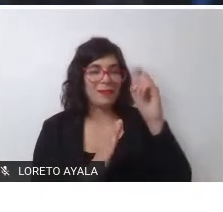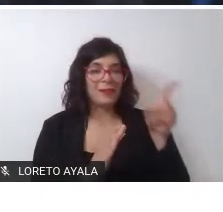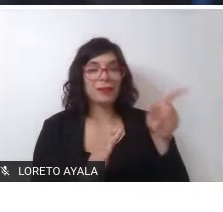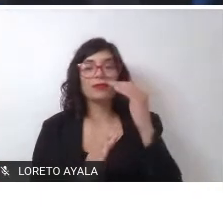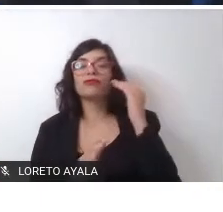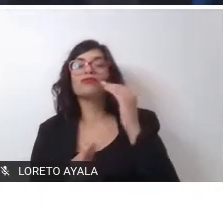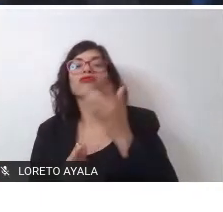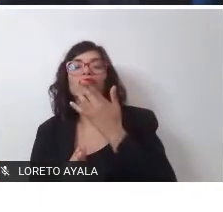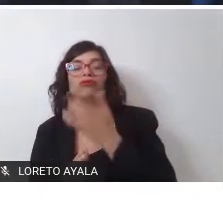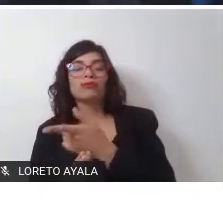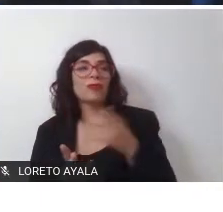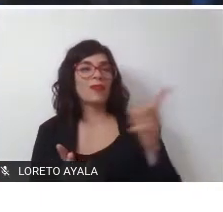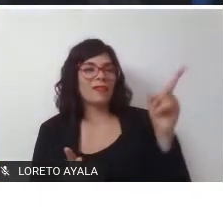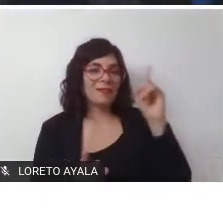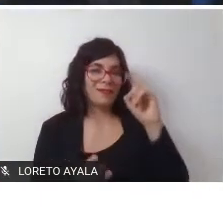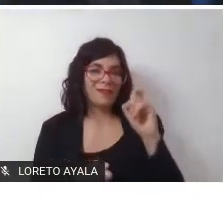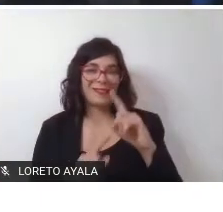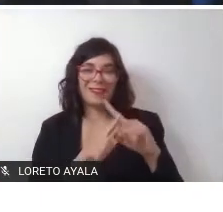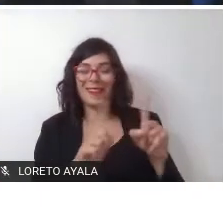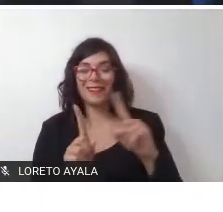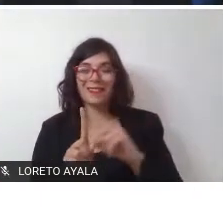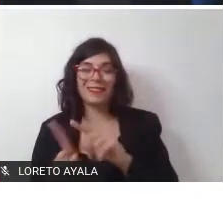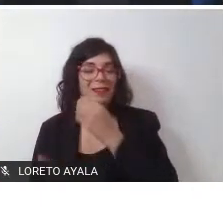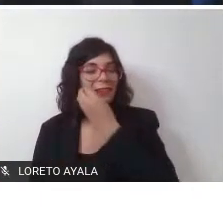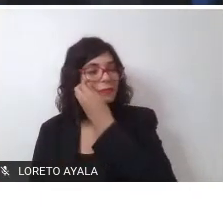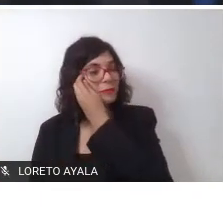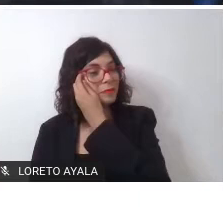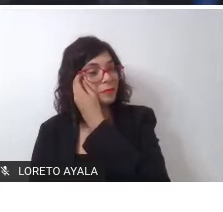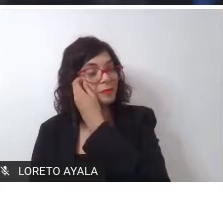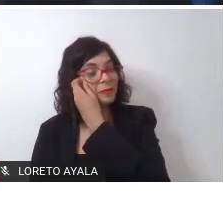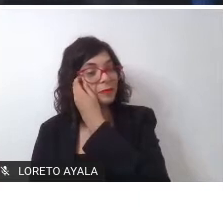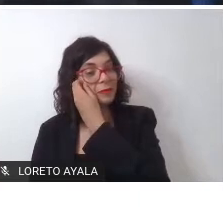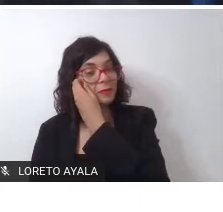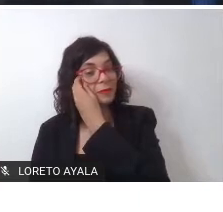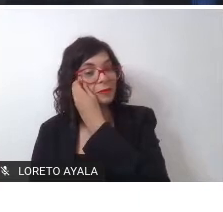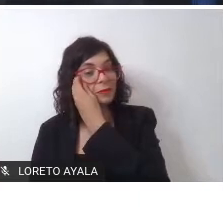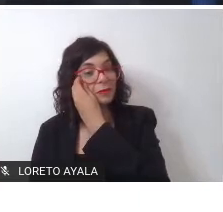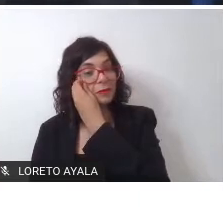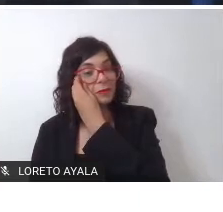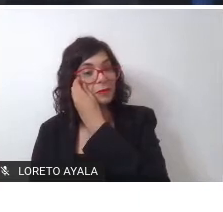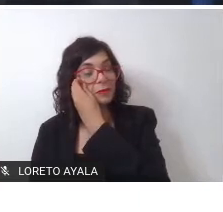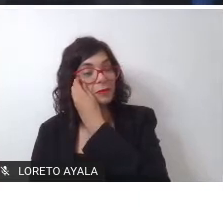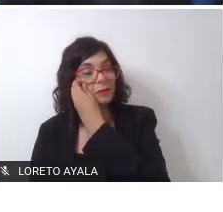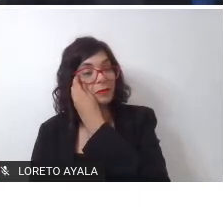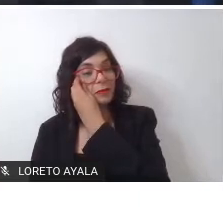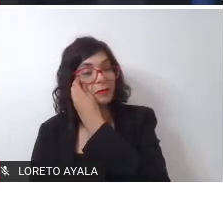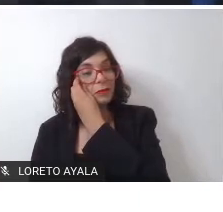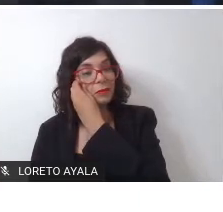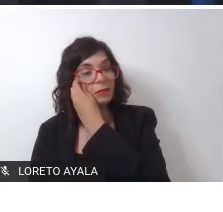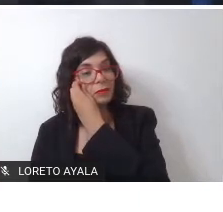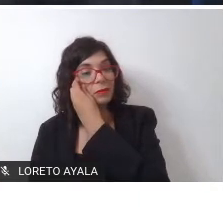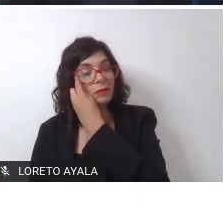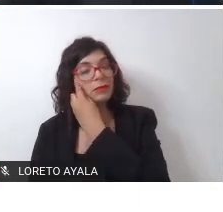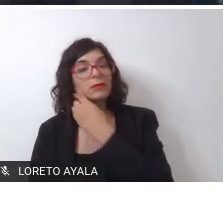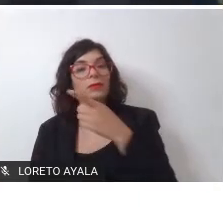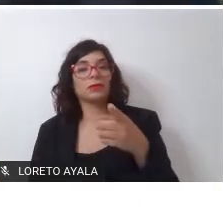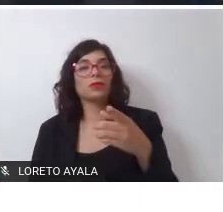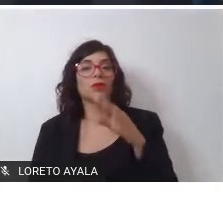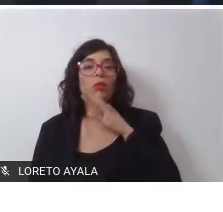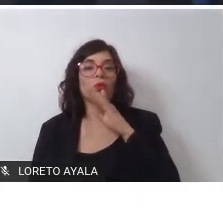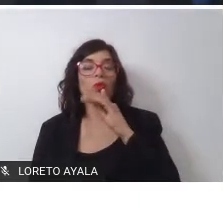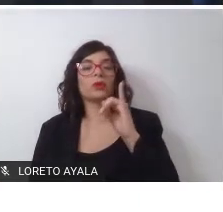de mucha ayuda. Sé que no la hicieron pensando en el mundo multigrado, pero que nos sirve de sobremanera